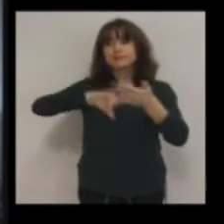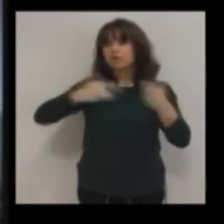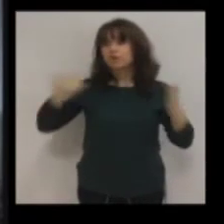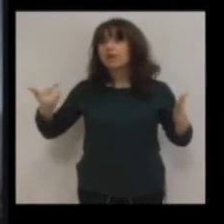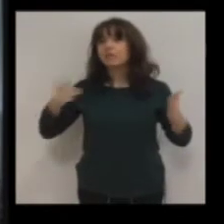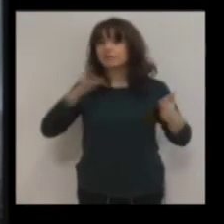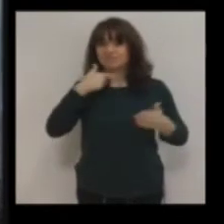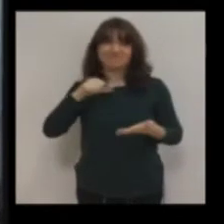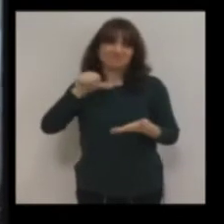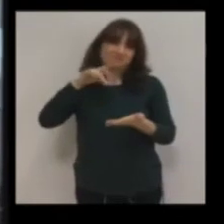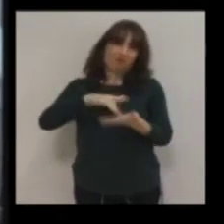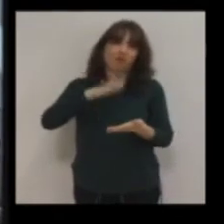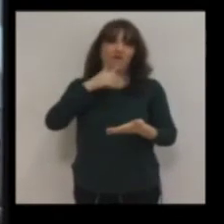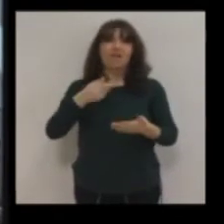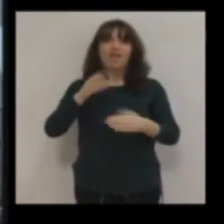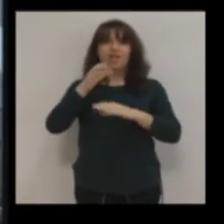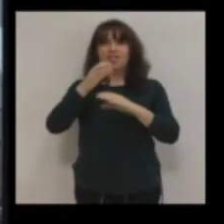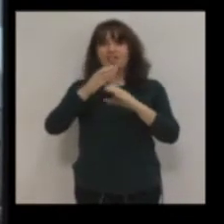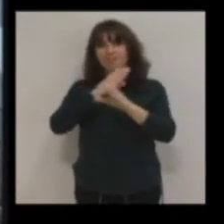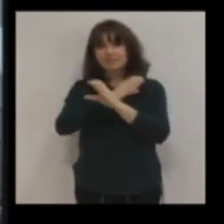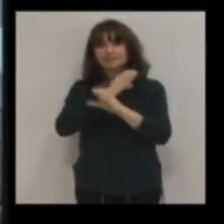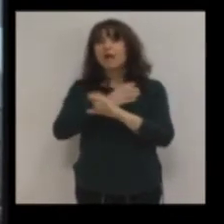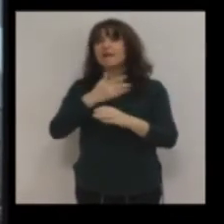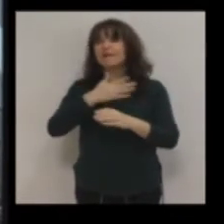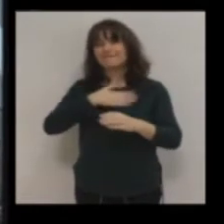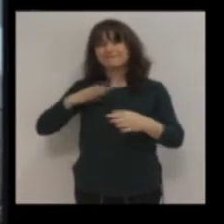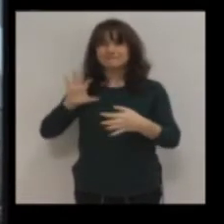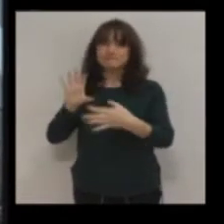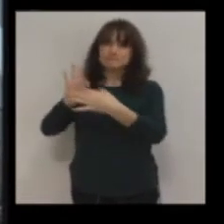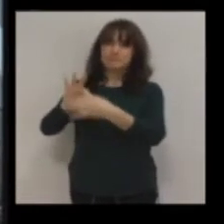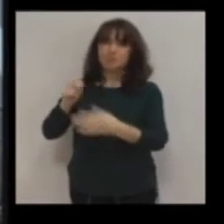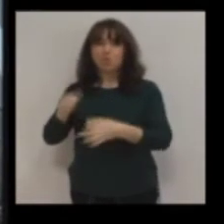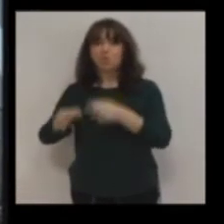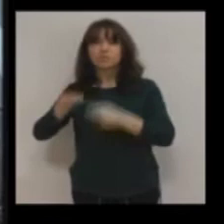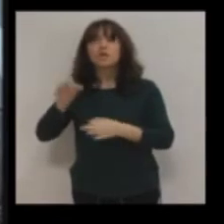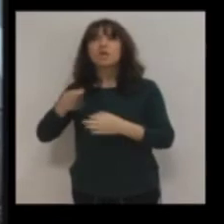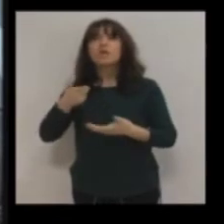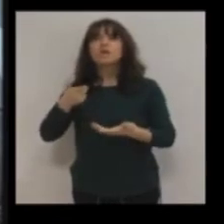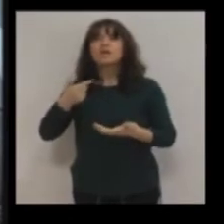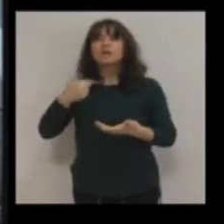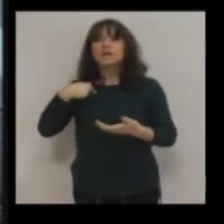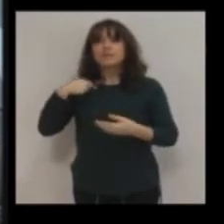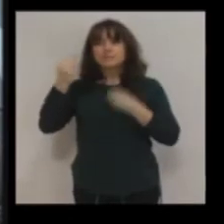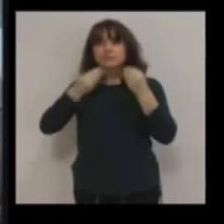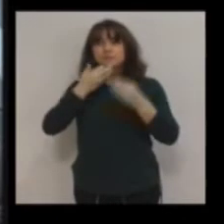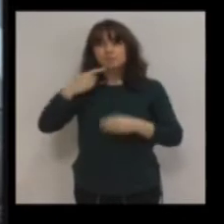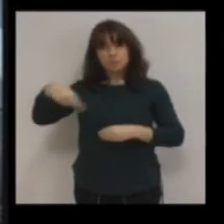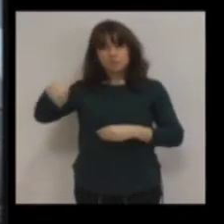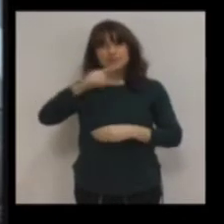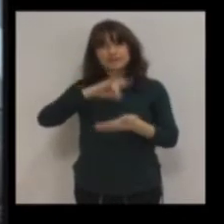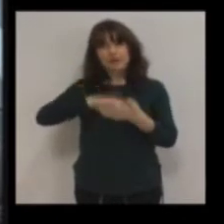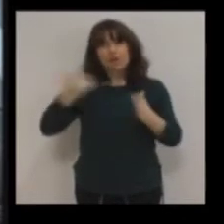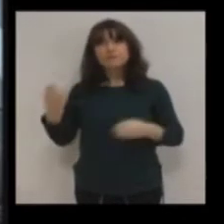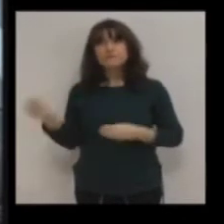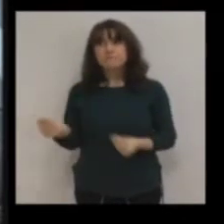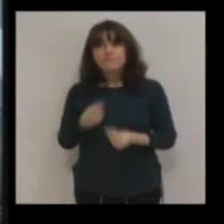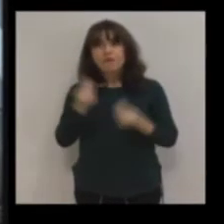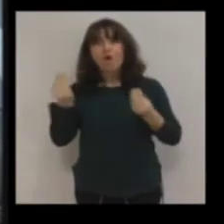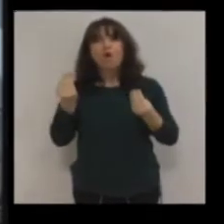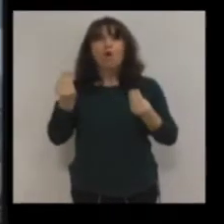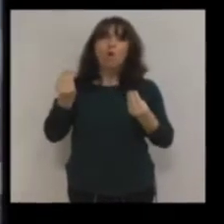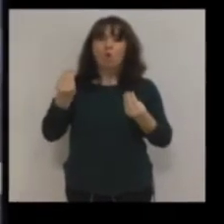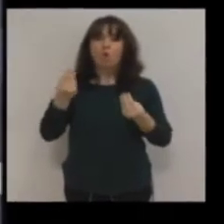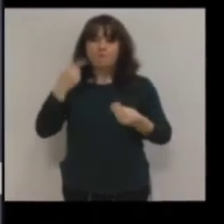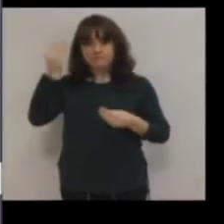estamos en el CENTAC y tratamos de vincularlo, han mejorado o van a mejorar o realmente han supuesto un